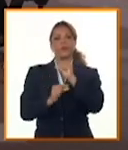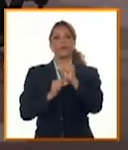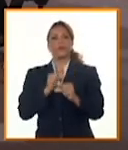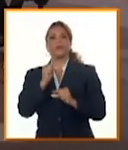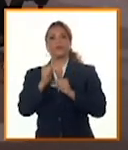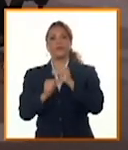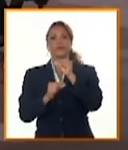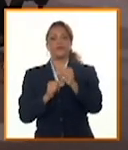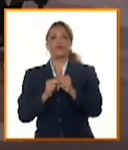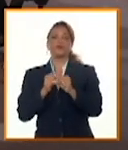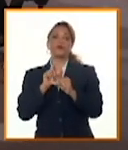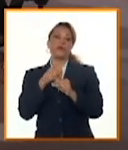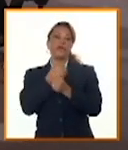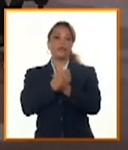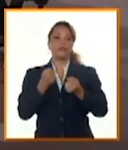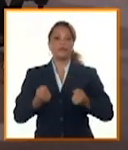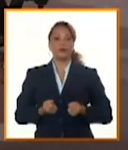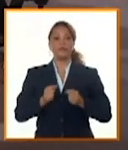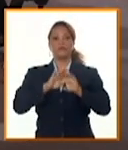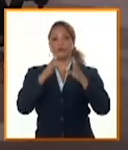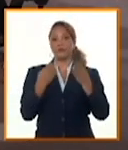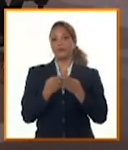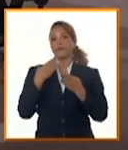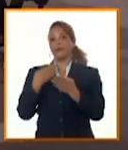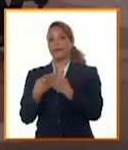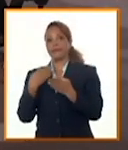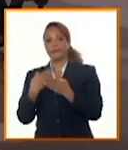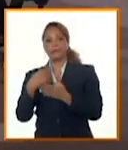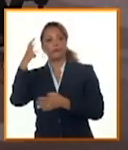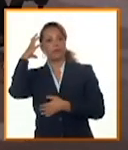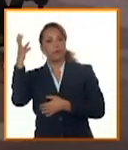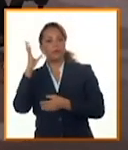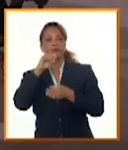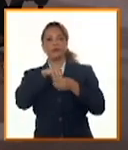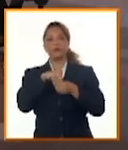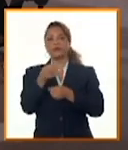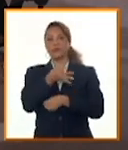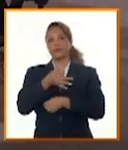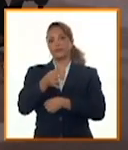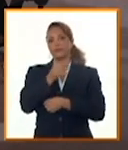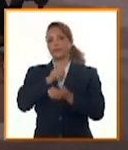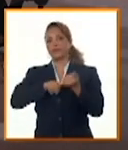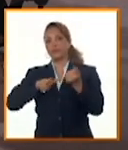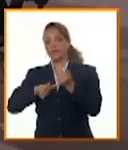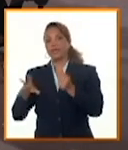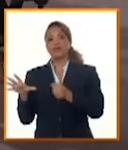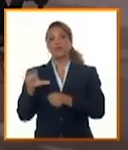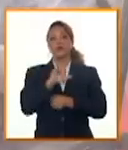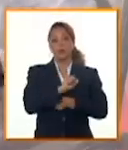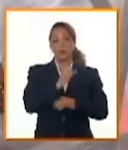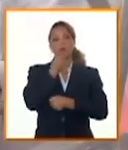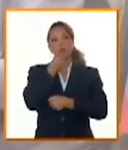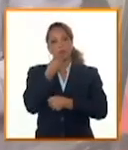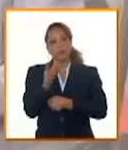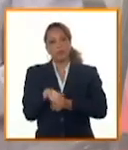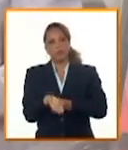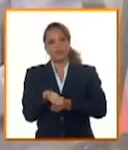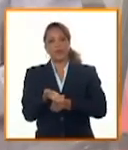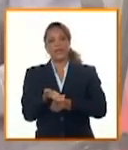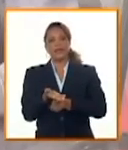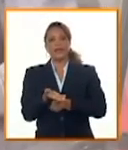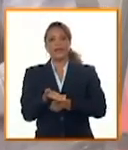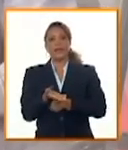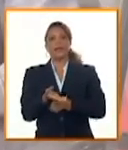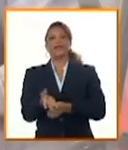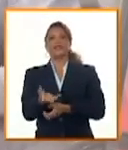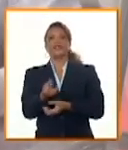con el esfuerzo mancomunado de los organismos los gobiernos locales todos los actores económicos podríamos tener toda la base